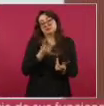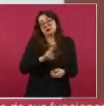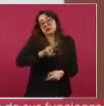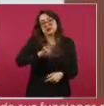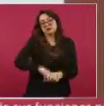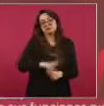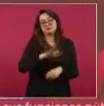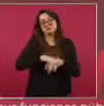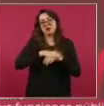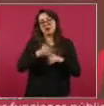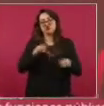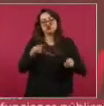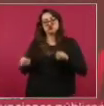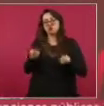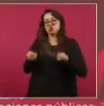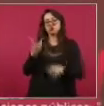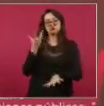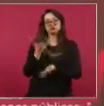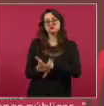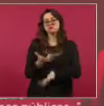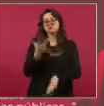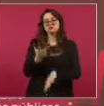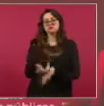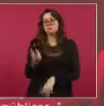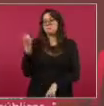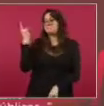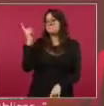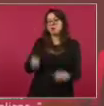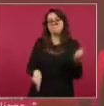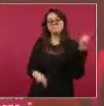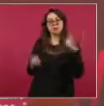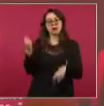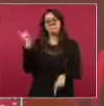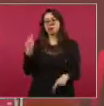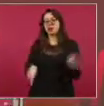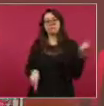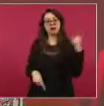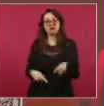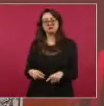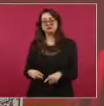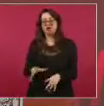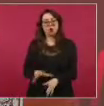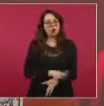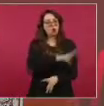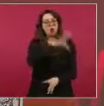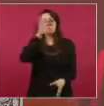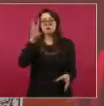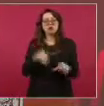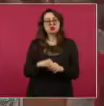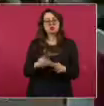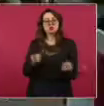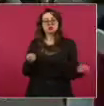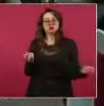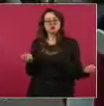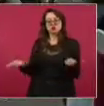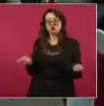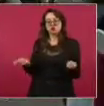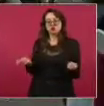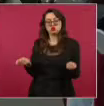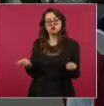estadounidense. Ahí los extranjeros mandaban en todo, ocupaban los